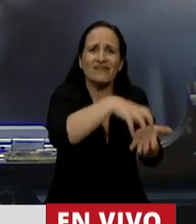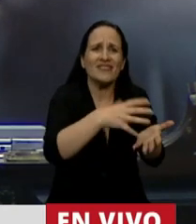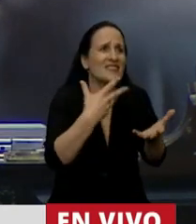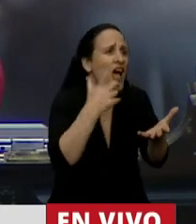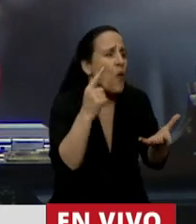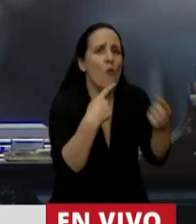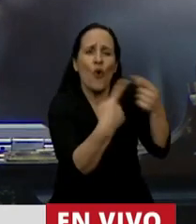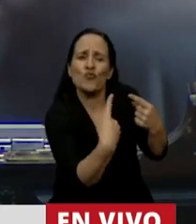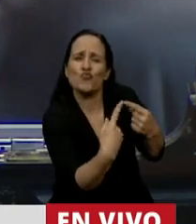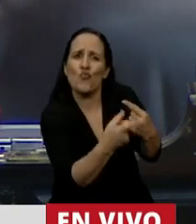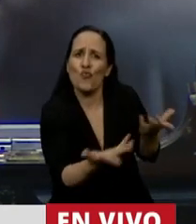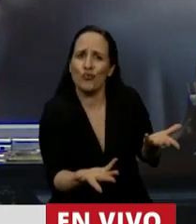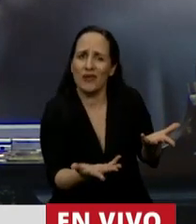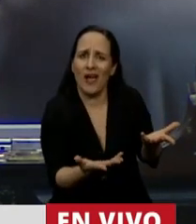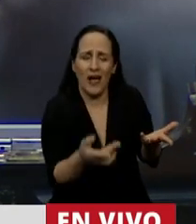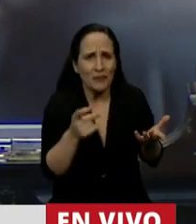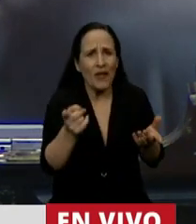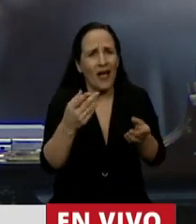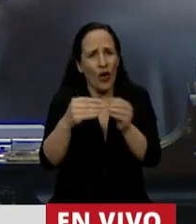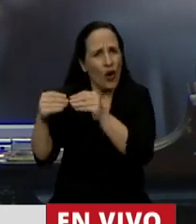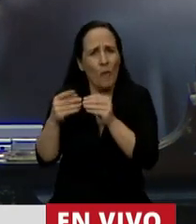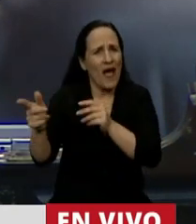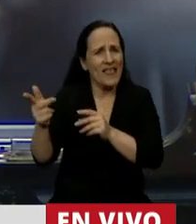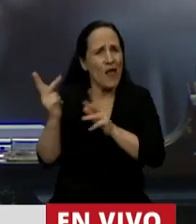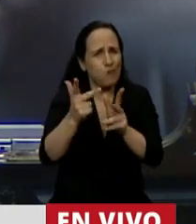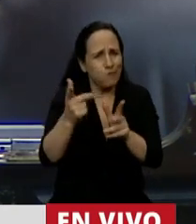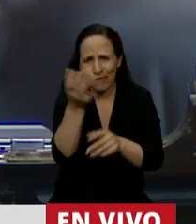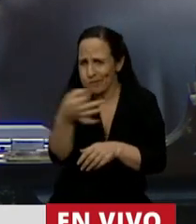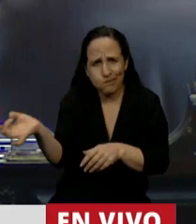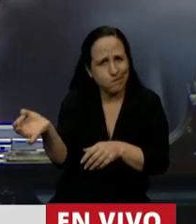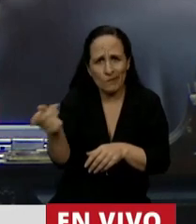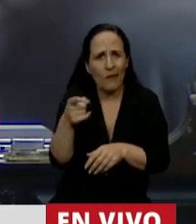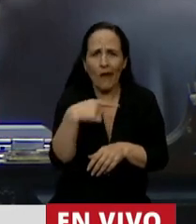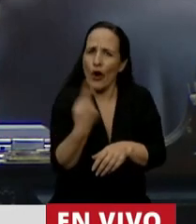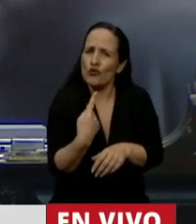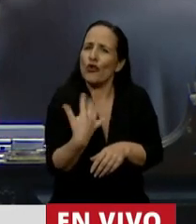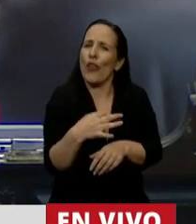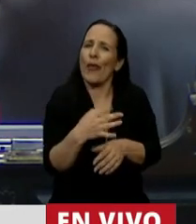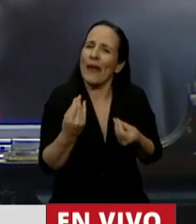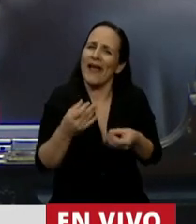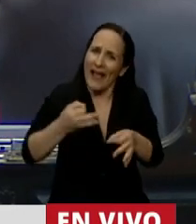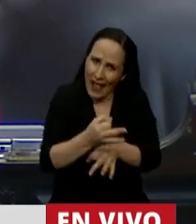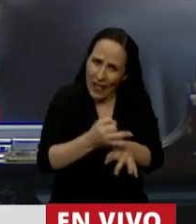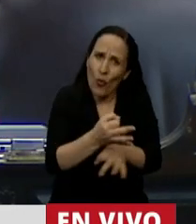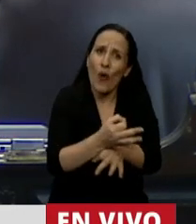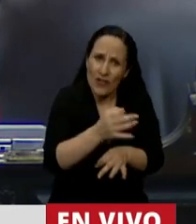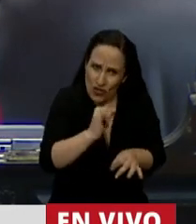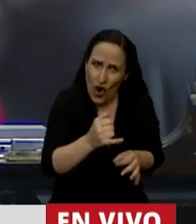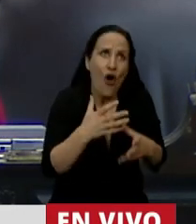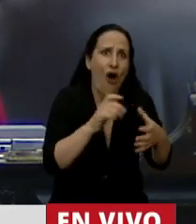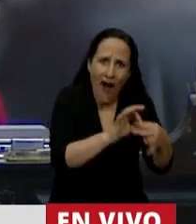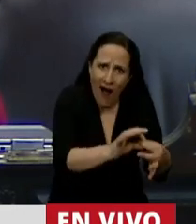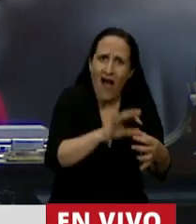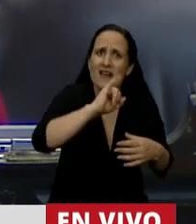pueda consultar y es cierto lo que decían muchos compañeros y compañeras tenemos que acompañarlos con la educación para la salud educación